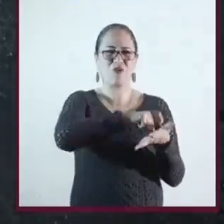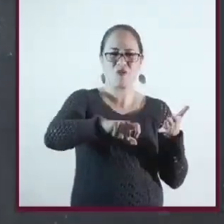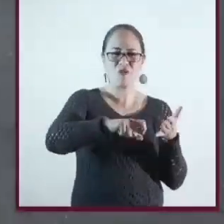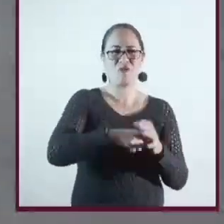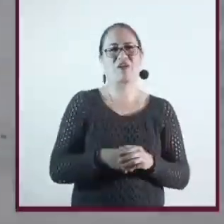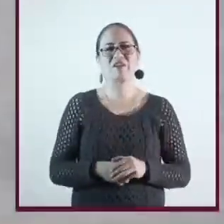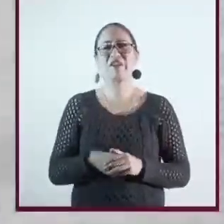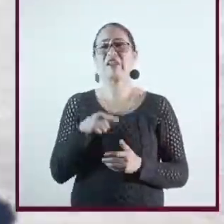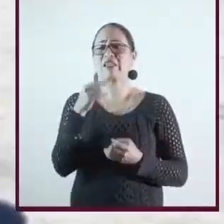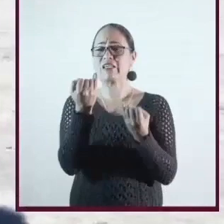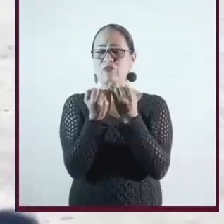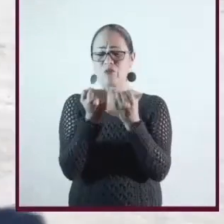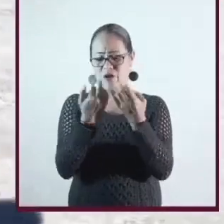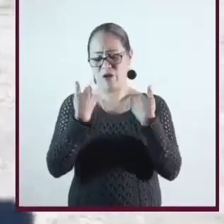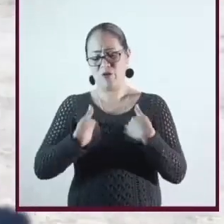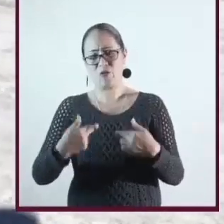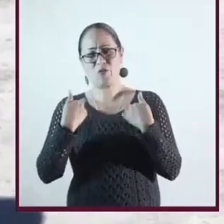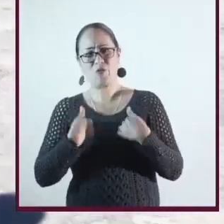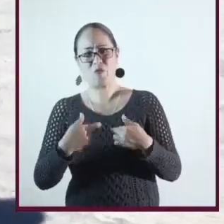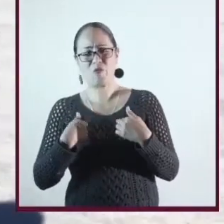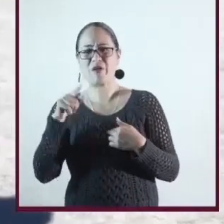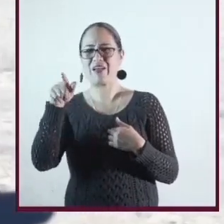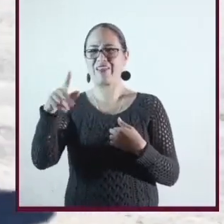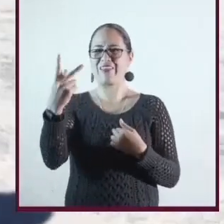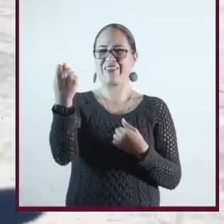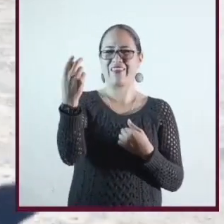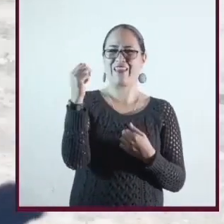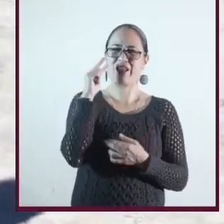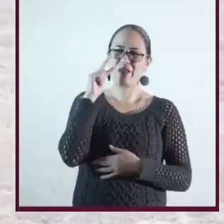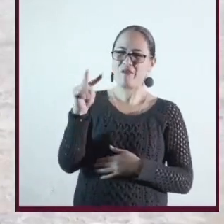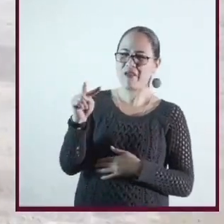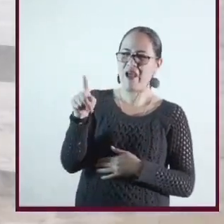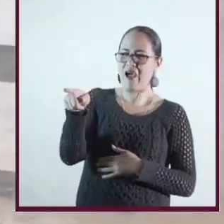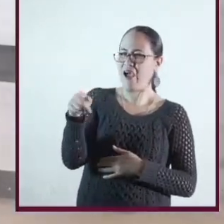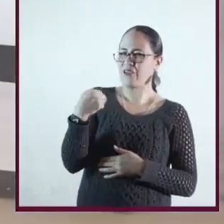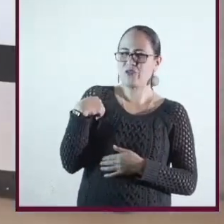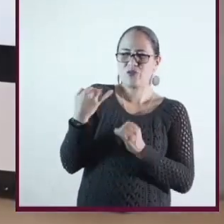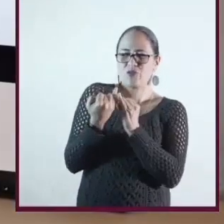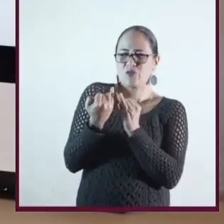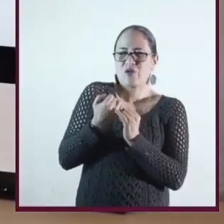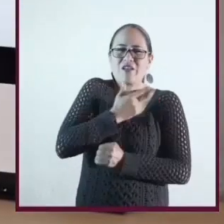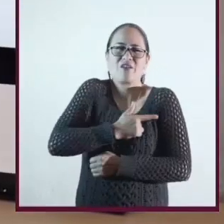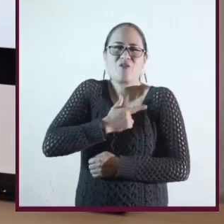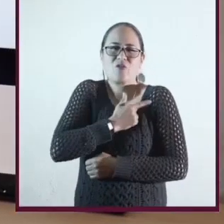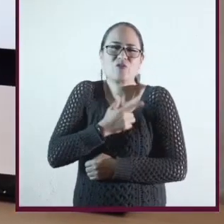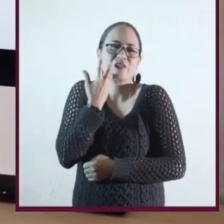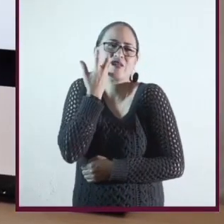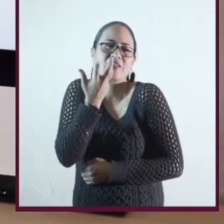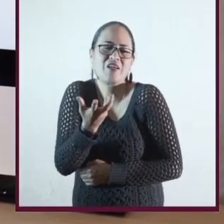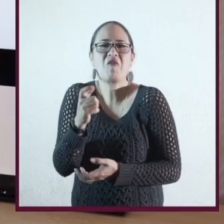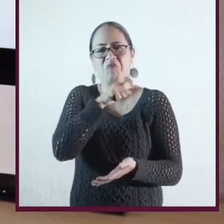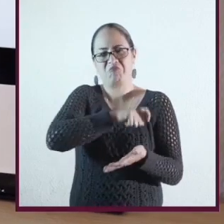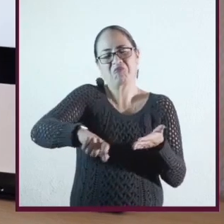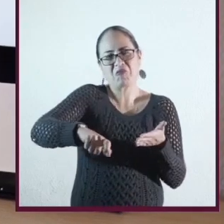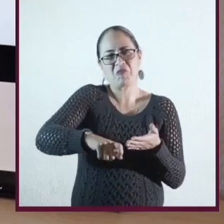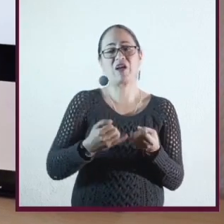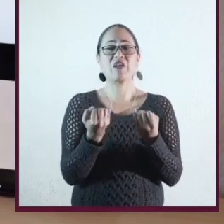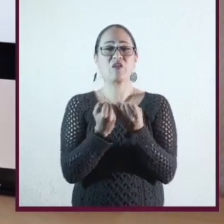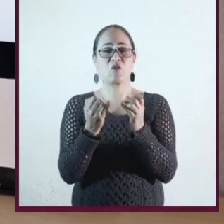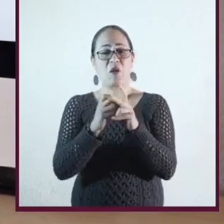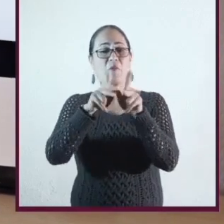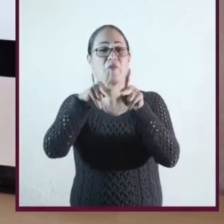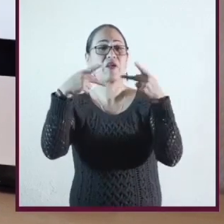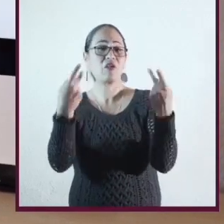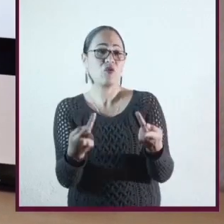cómo se le veía a alguien del otro lado del mundo. E incluso leemos los mismos periódicos que alguien en Estados Unidos